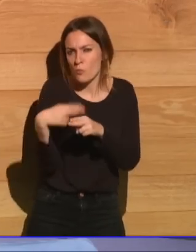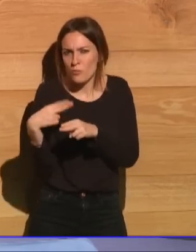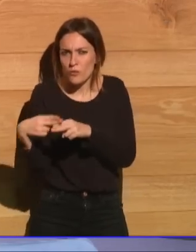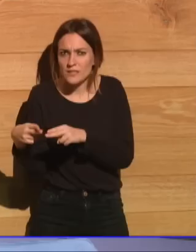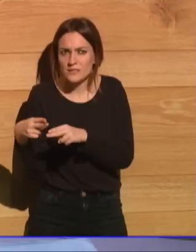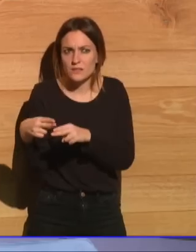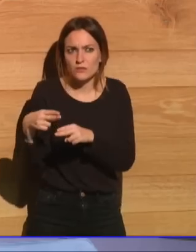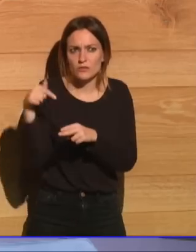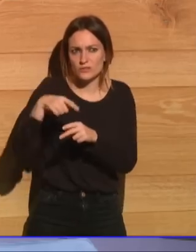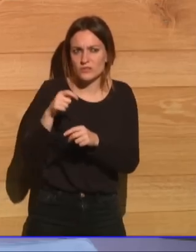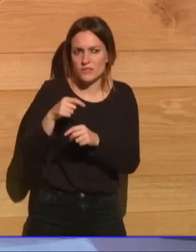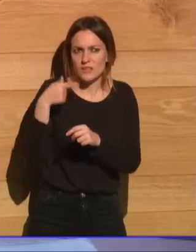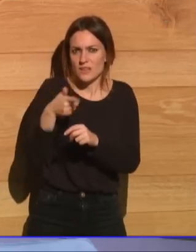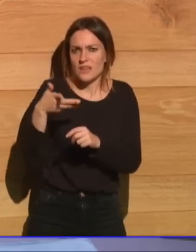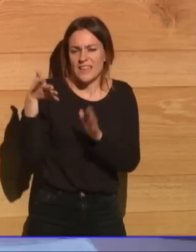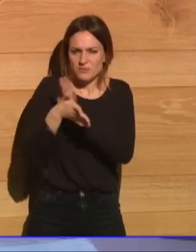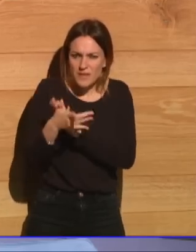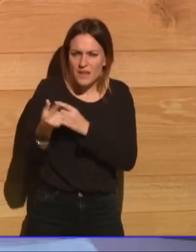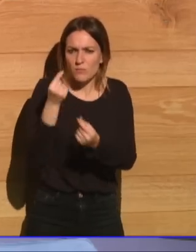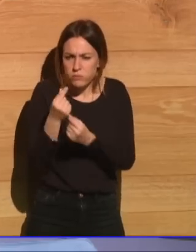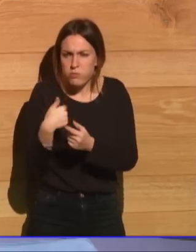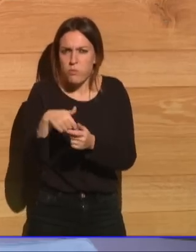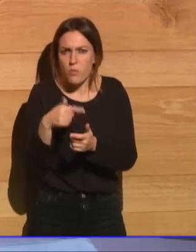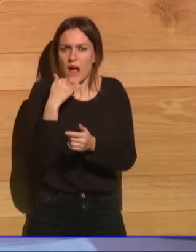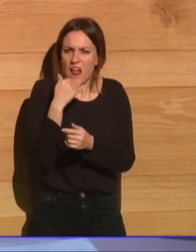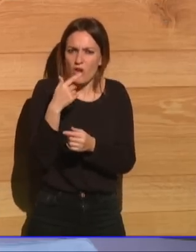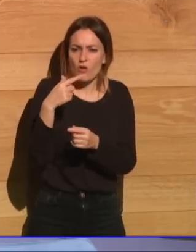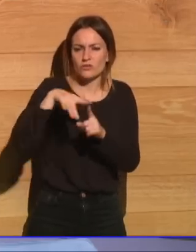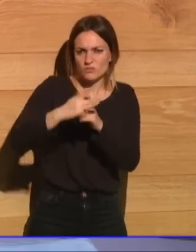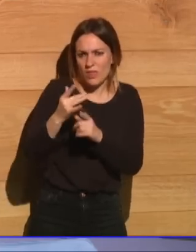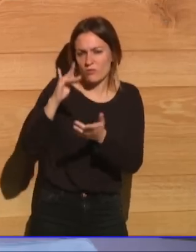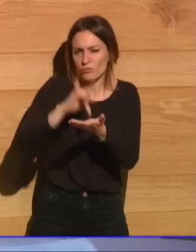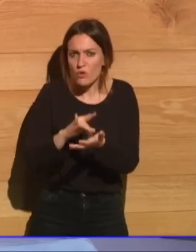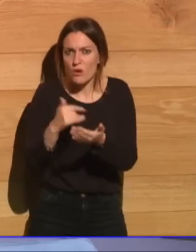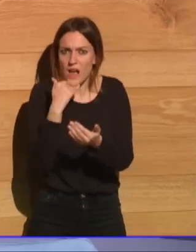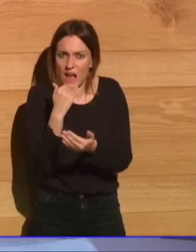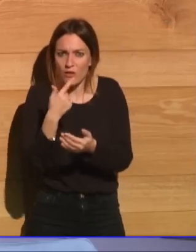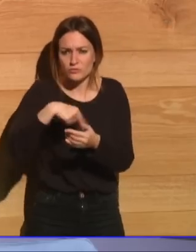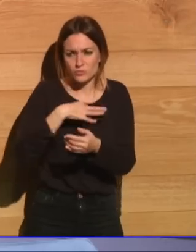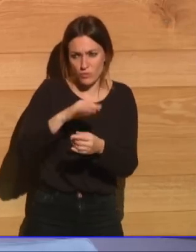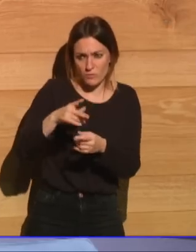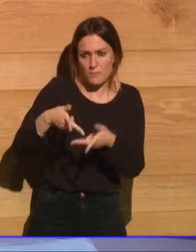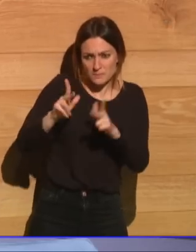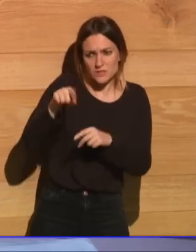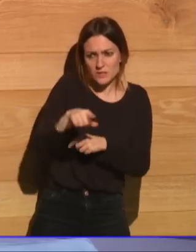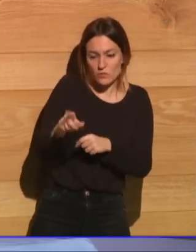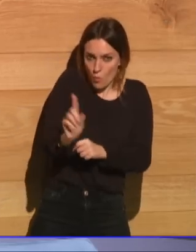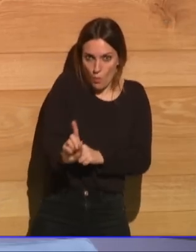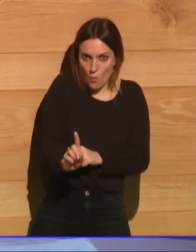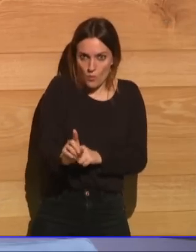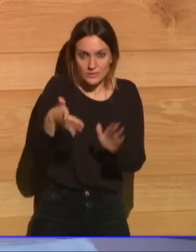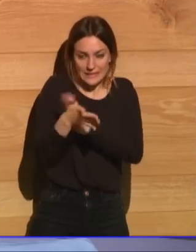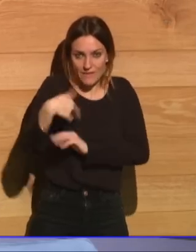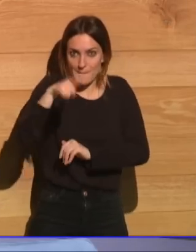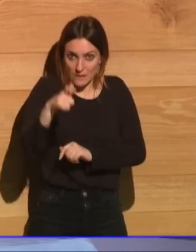turno dando un marchamo moral definitivo a un acto humano y determinando si es tolerable o no es tolerable, sino que tenemos a gente